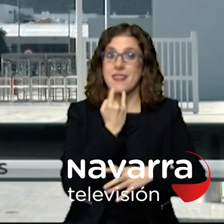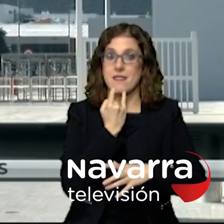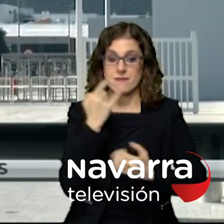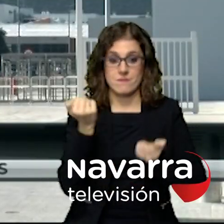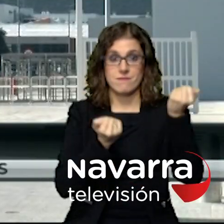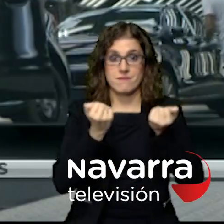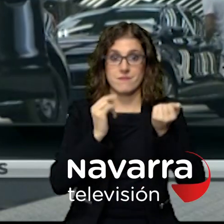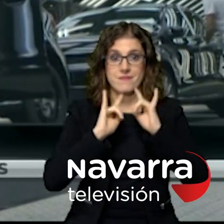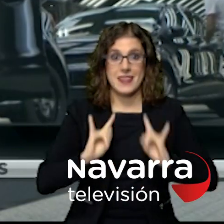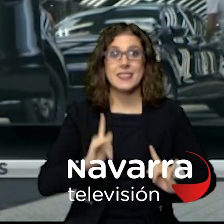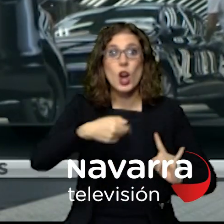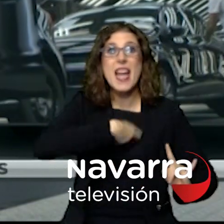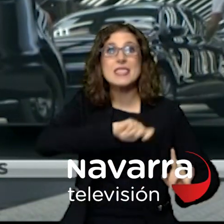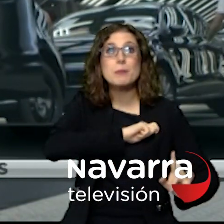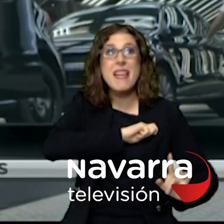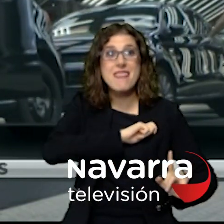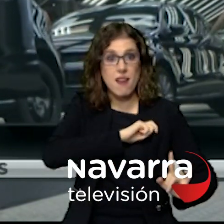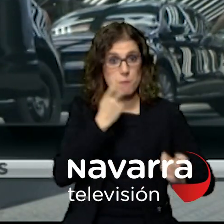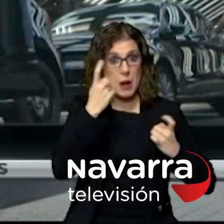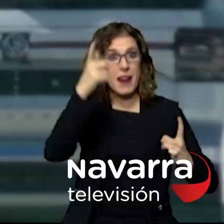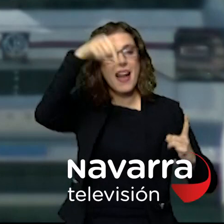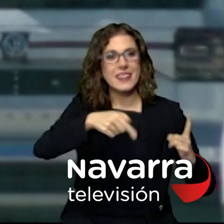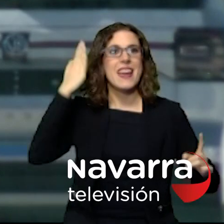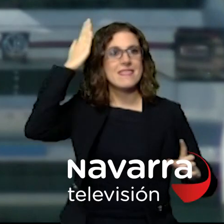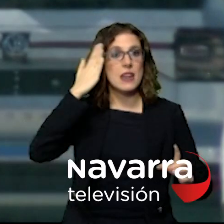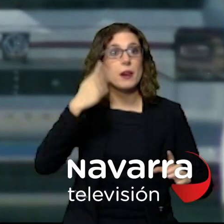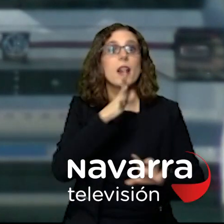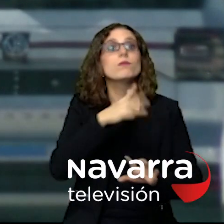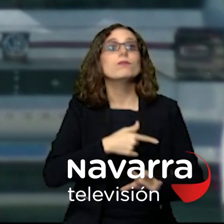España. Una delegación china visita la comunidad foral.